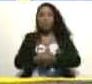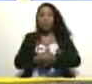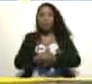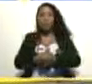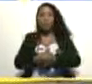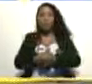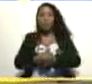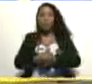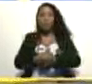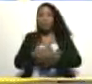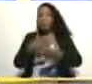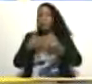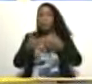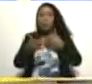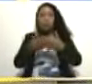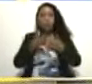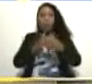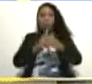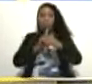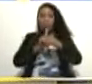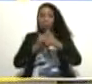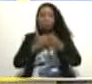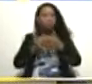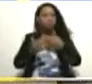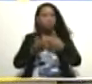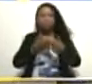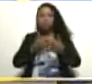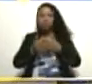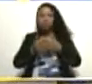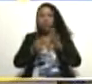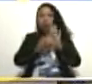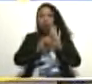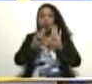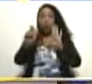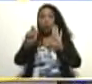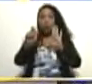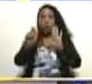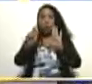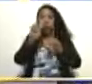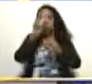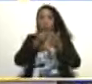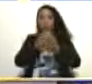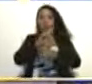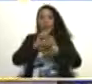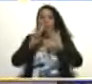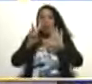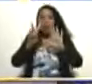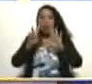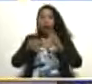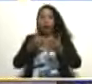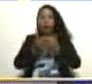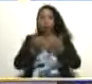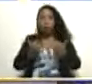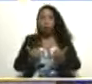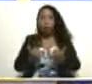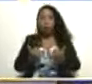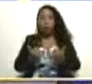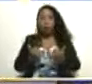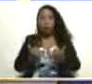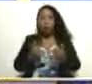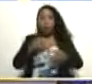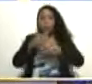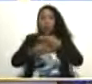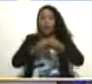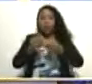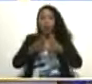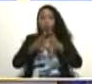contra viento y marea, de la constituyente del 2017 hasta aquí, así como se han consolidado todas las